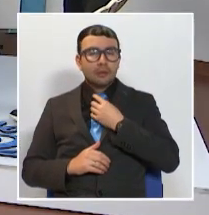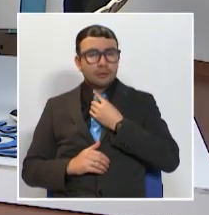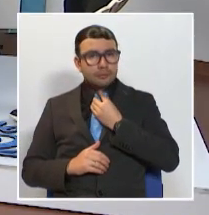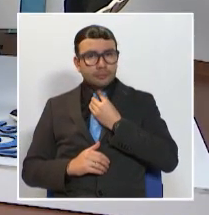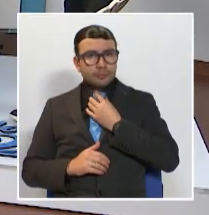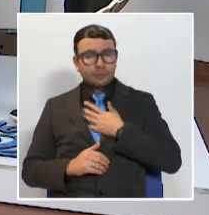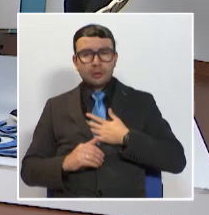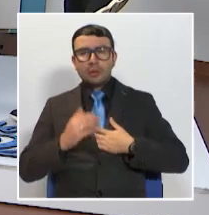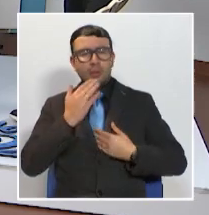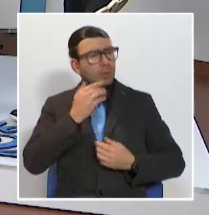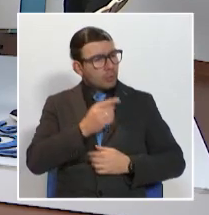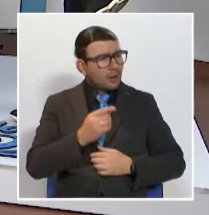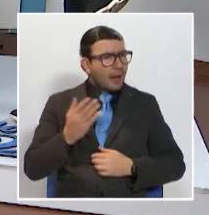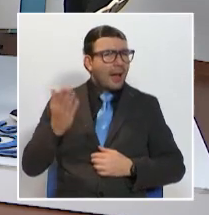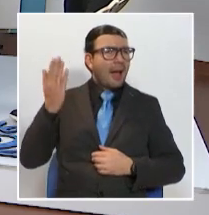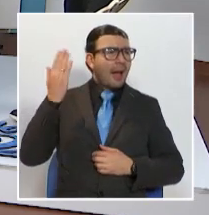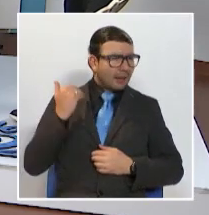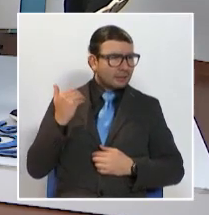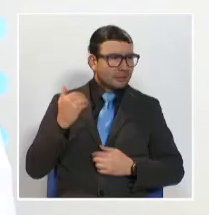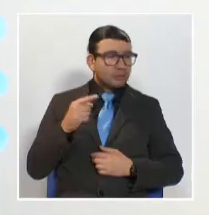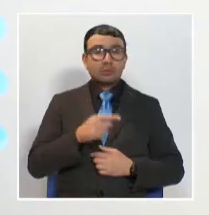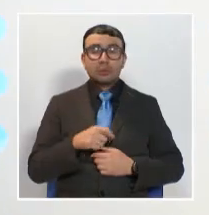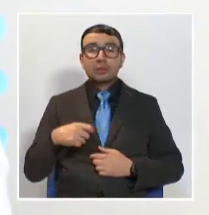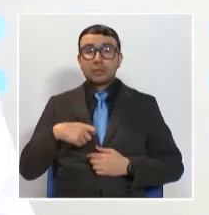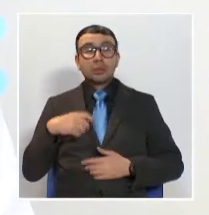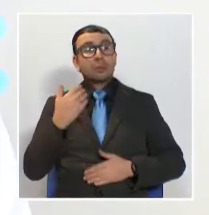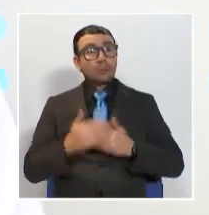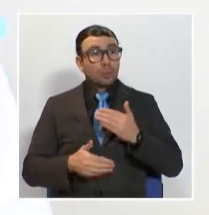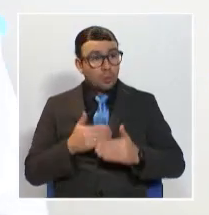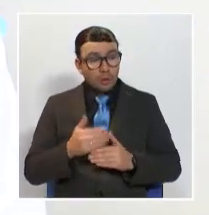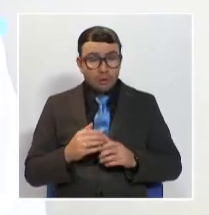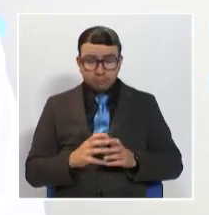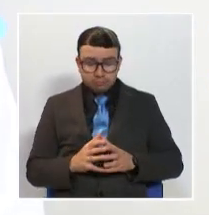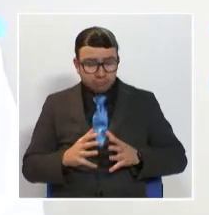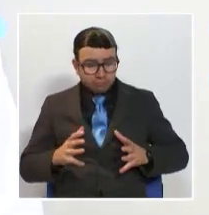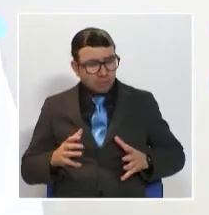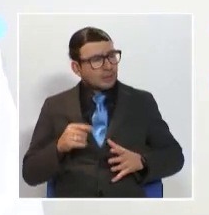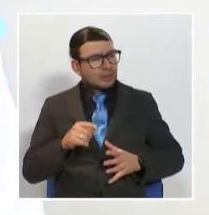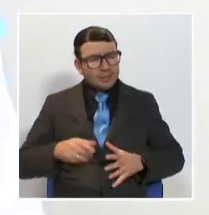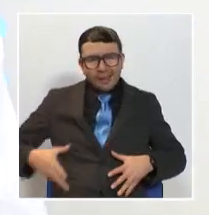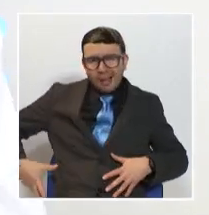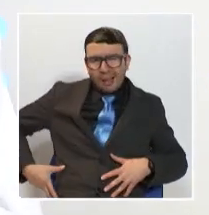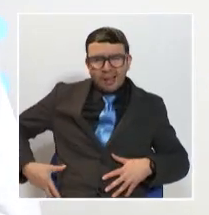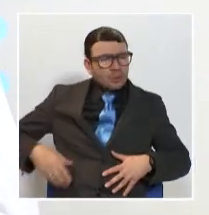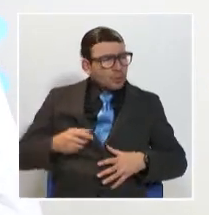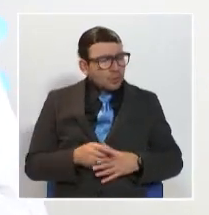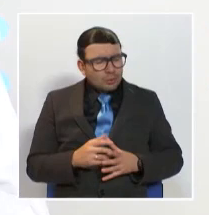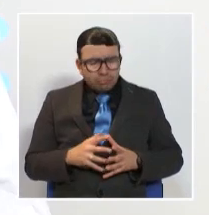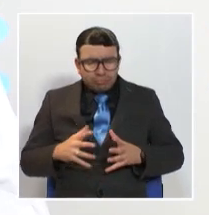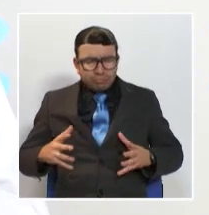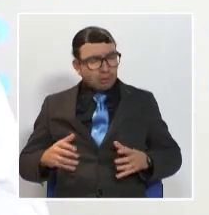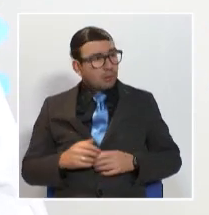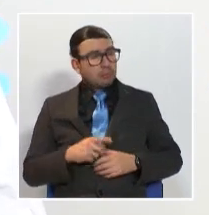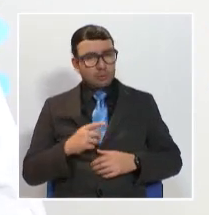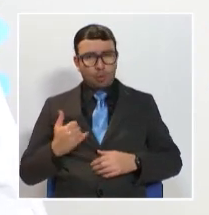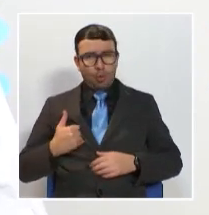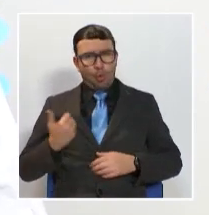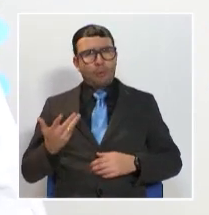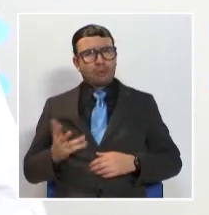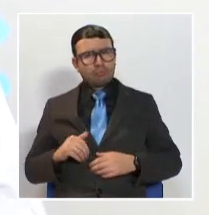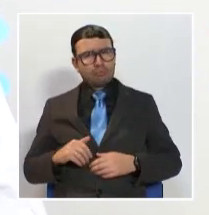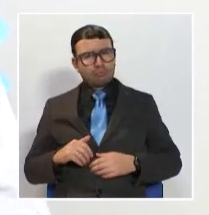un antecedente de haber tenido un proceso inflamatorio a nivel de la cadera, y llama la atención que tan joven hubiera